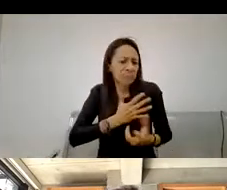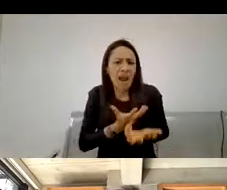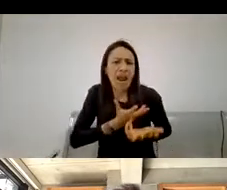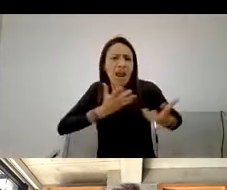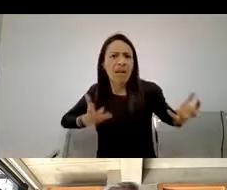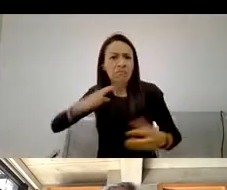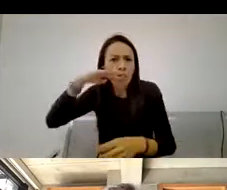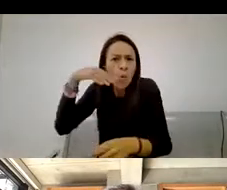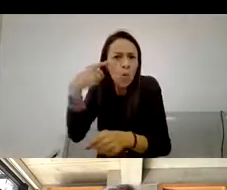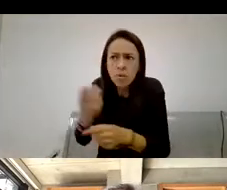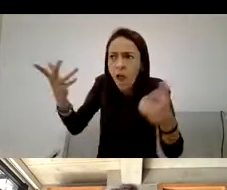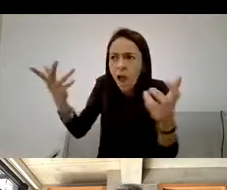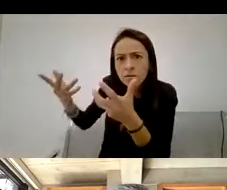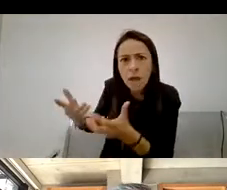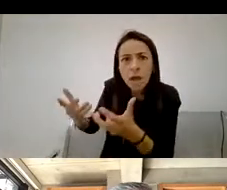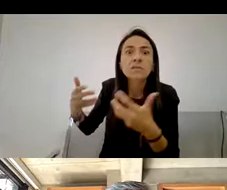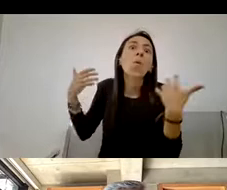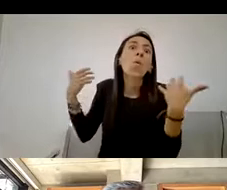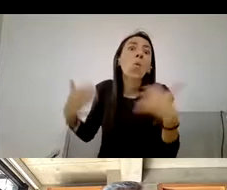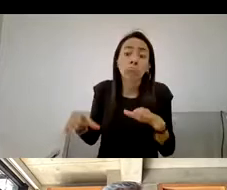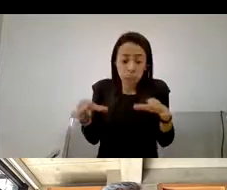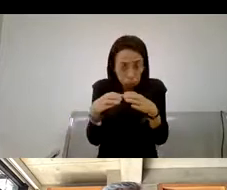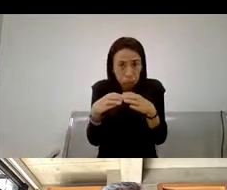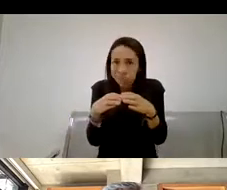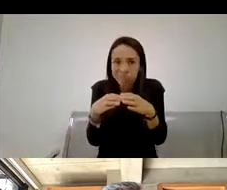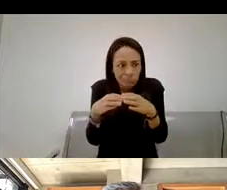una sociedad la que se